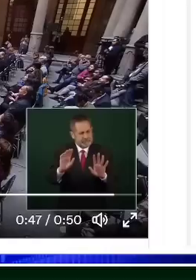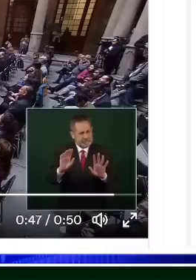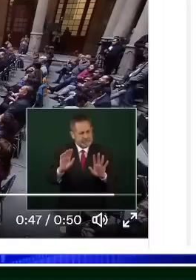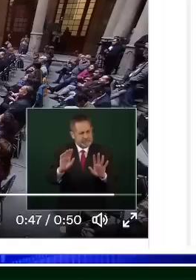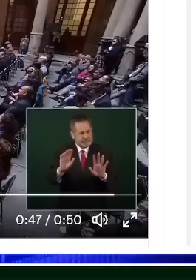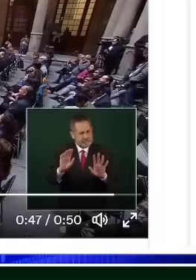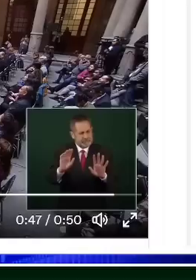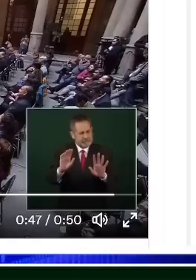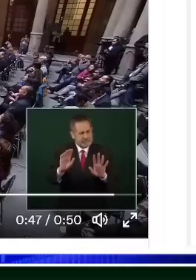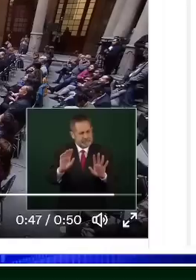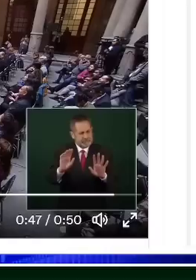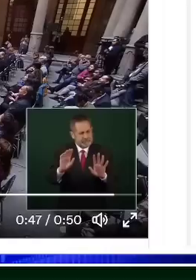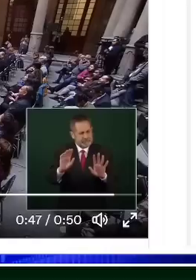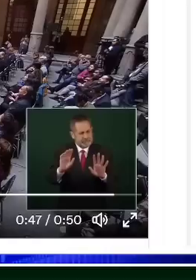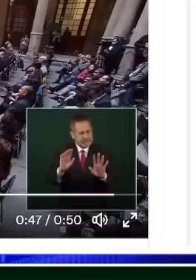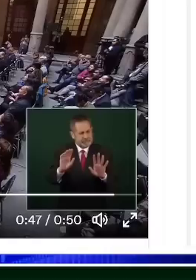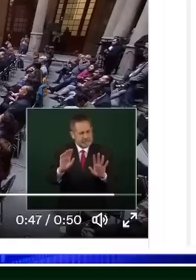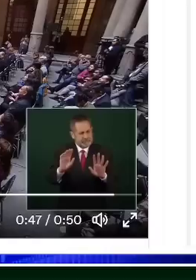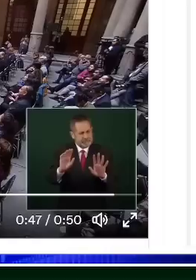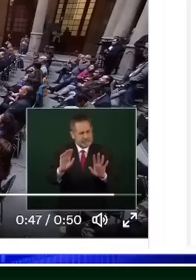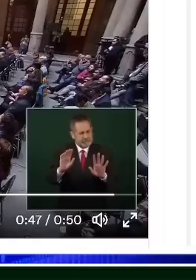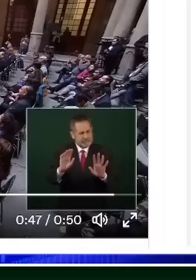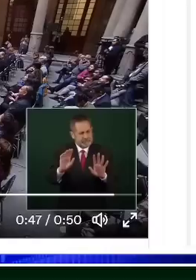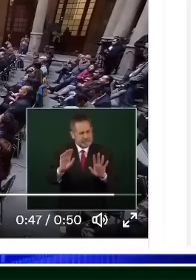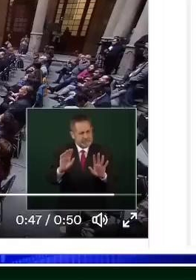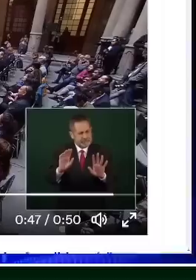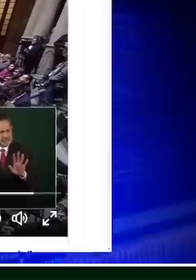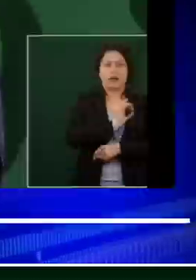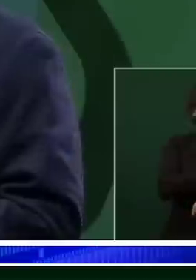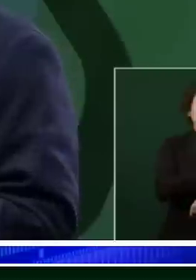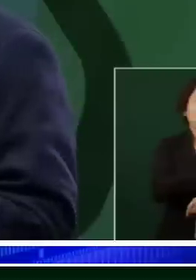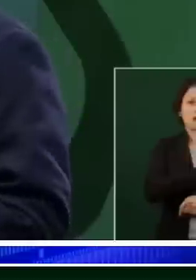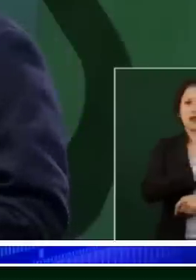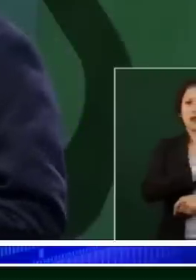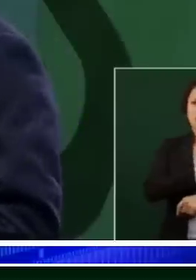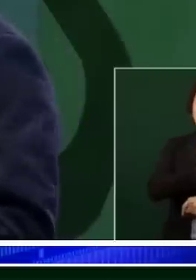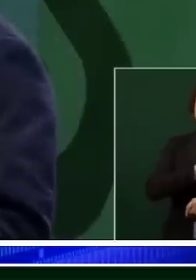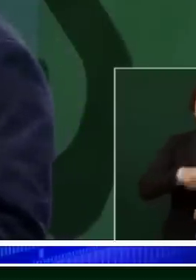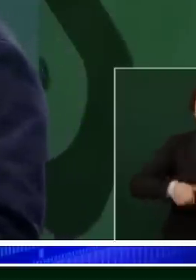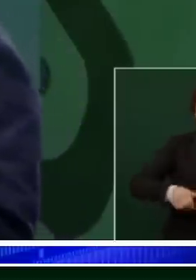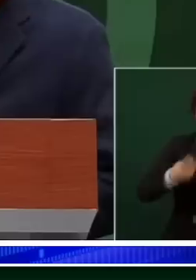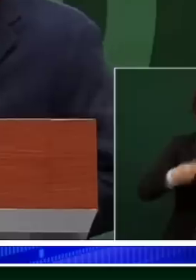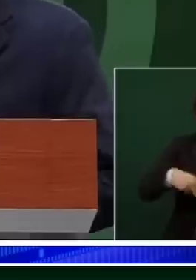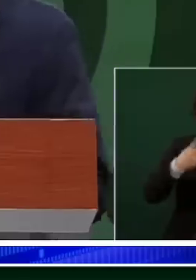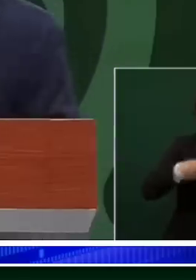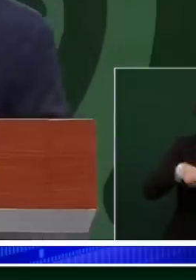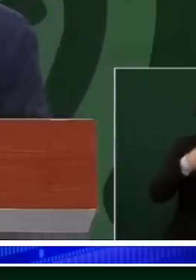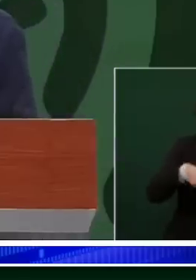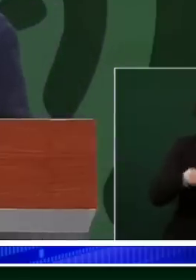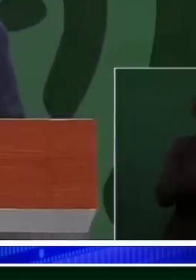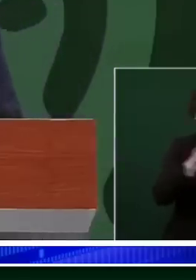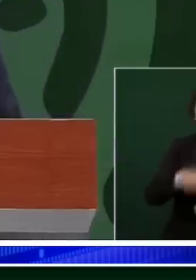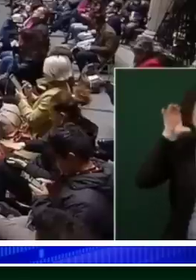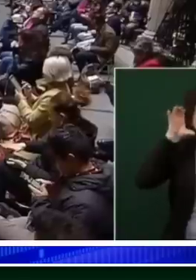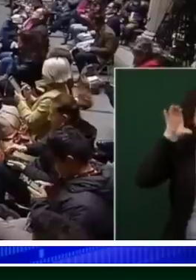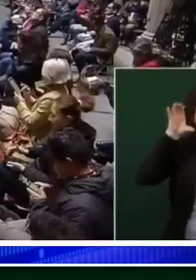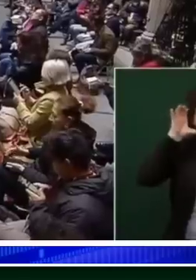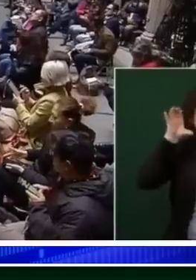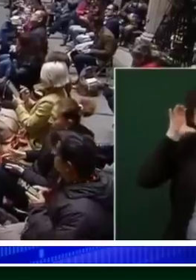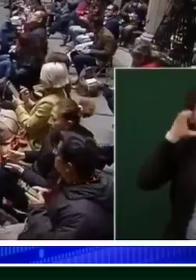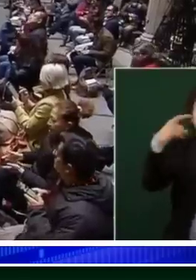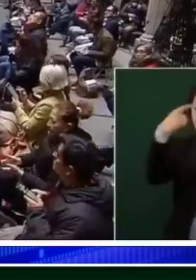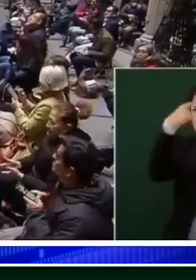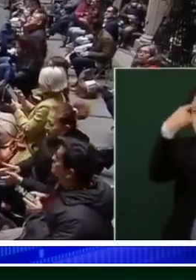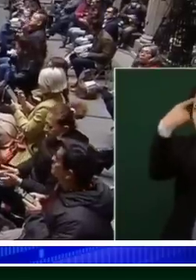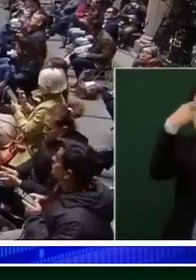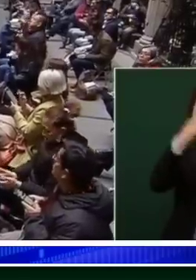nuevamente ese es el problema de Enrique grau y por eso el evento del día de hoy en un evento que